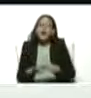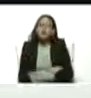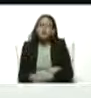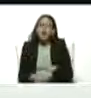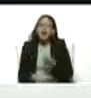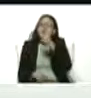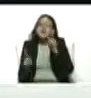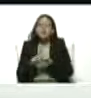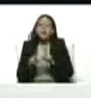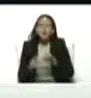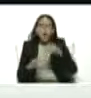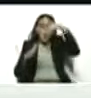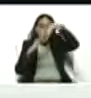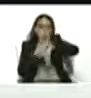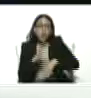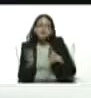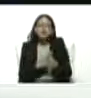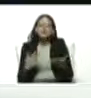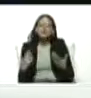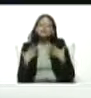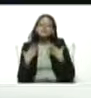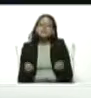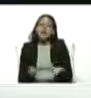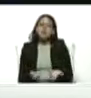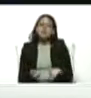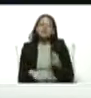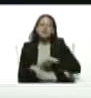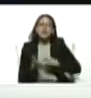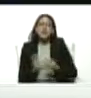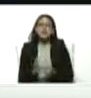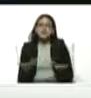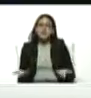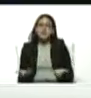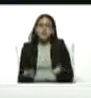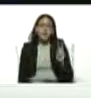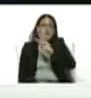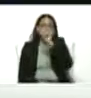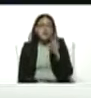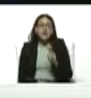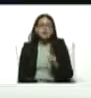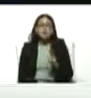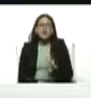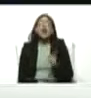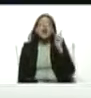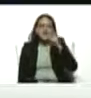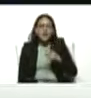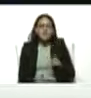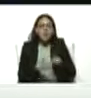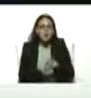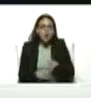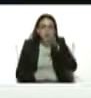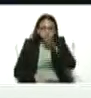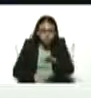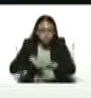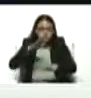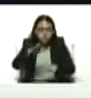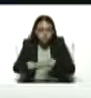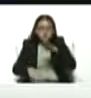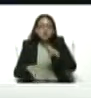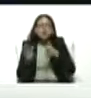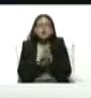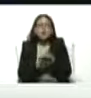Ahí está el tema de la ética también. Y Venezuela está empezando a transitar el camino de la